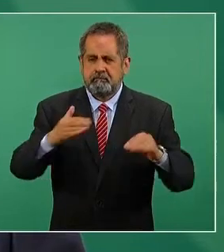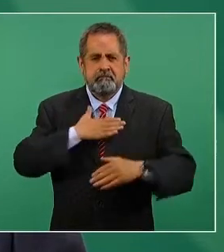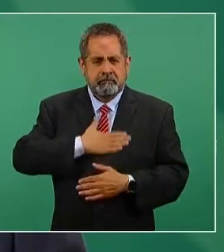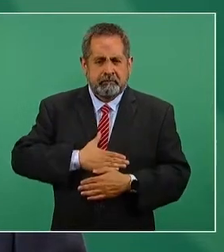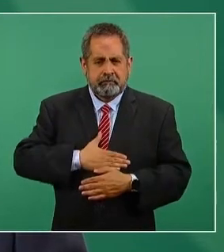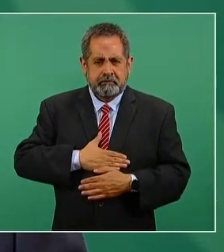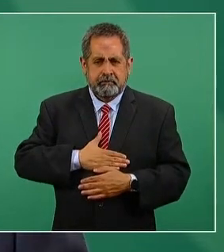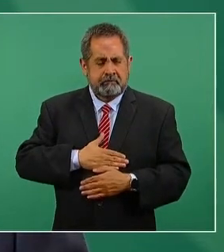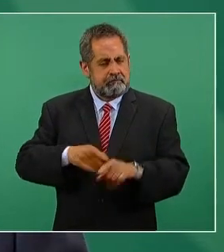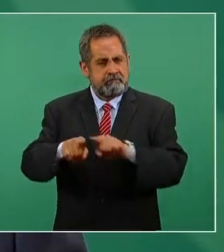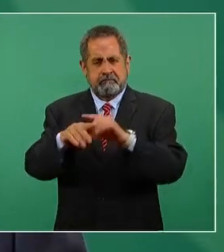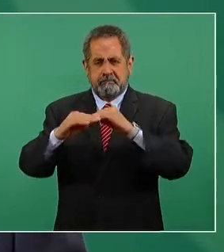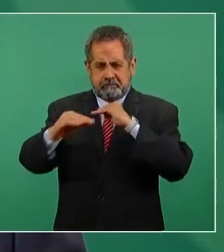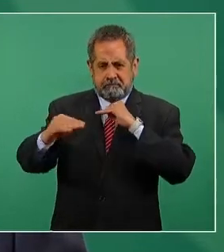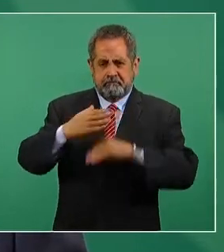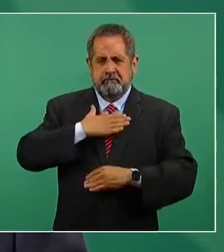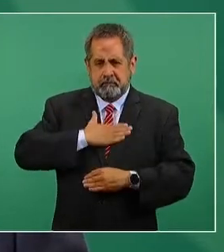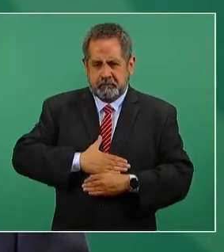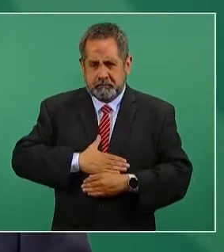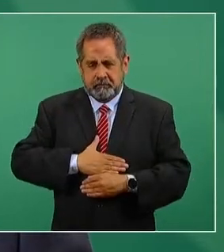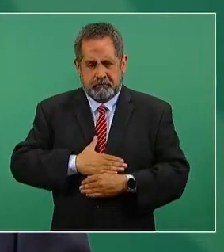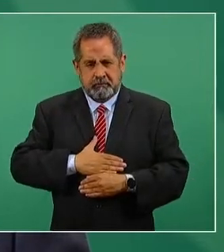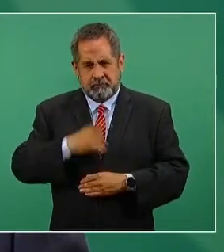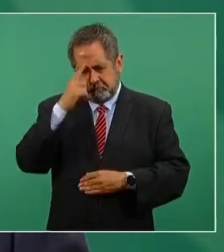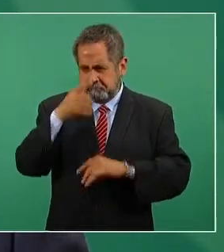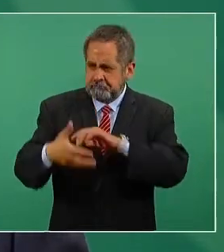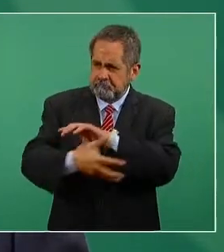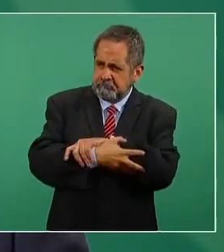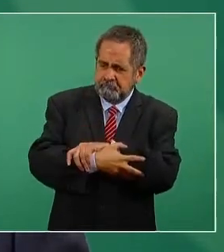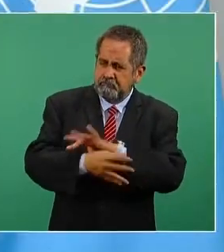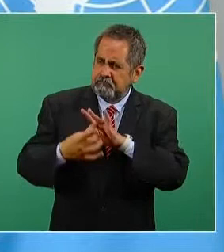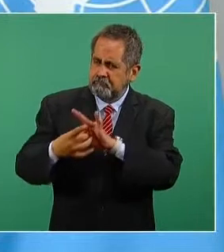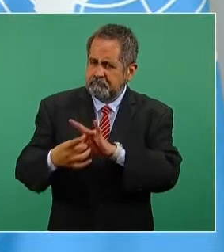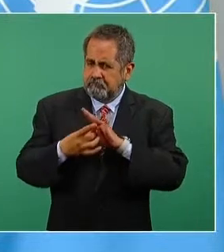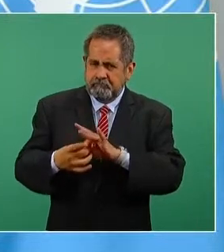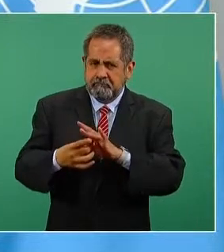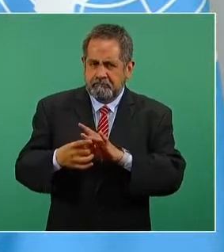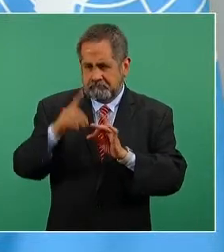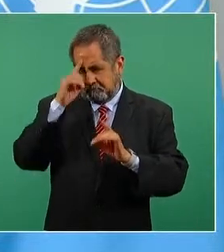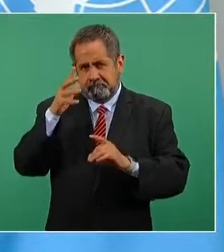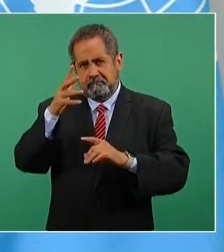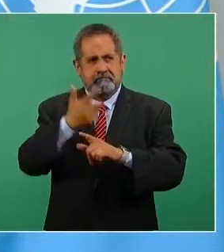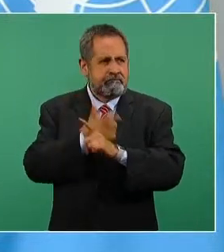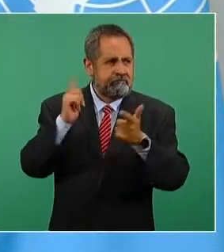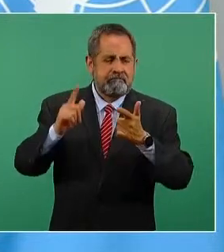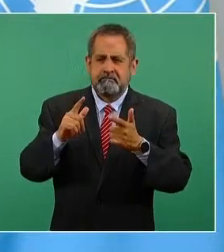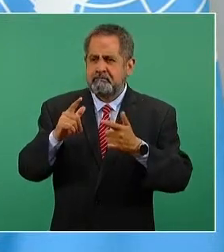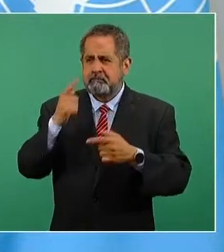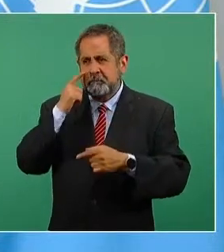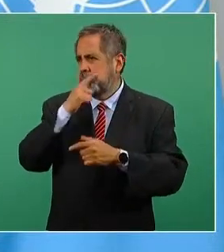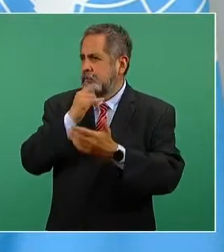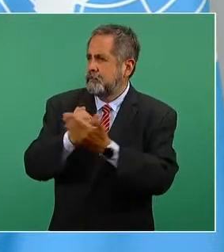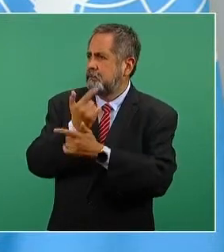hacia lo igualitario, hacia lo fraterno, hacia la libertad, hacia la